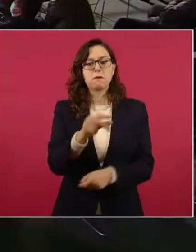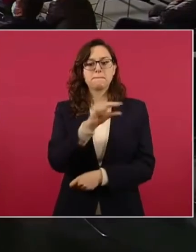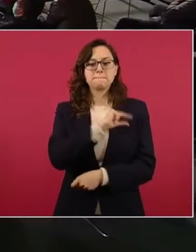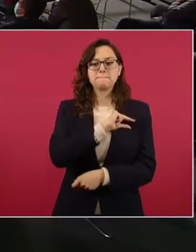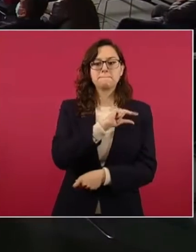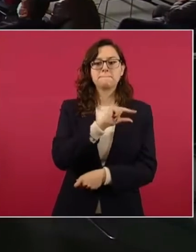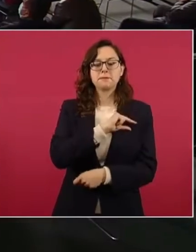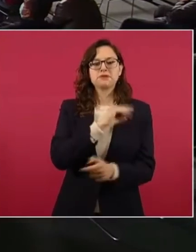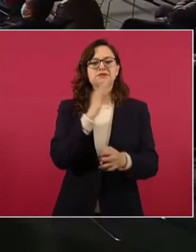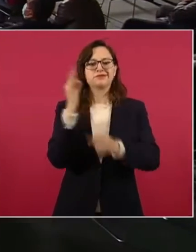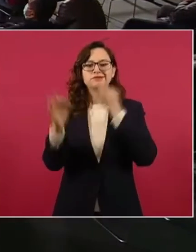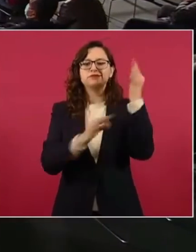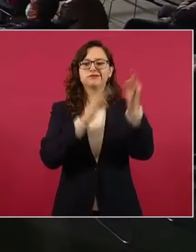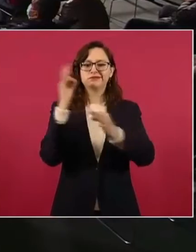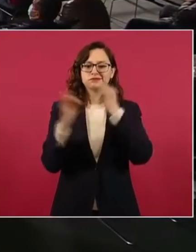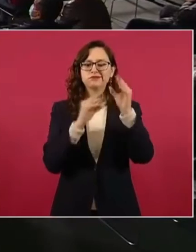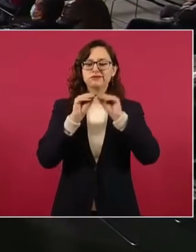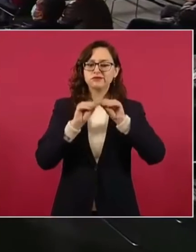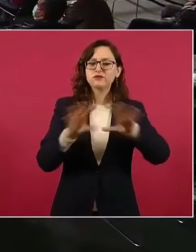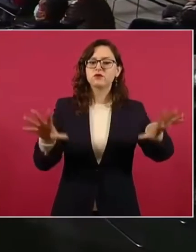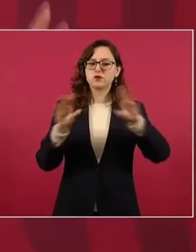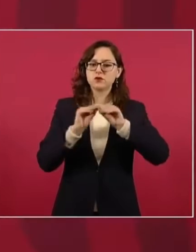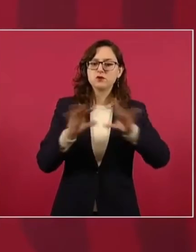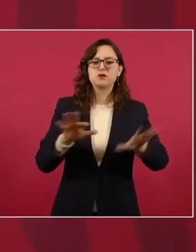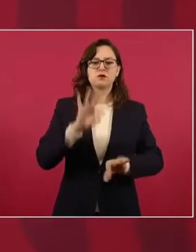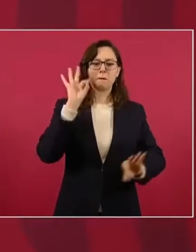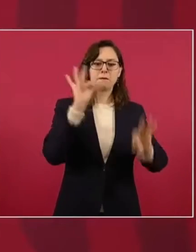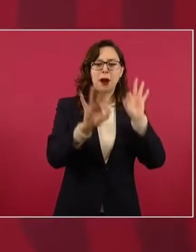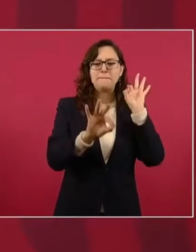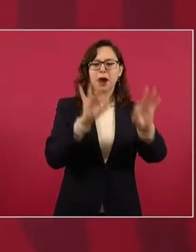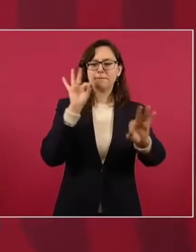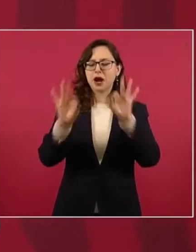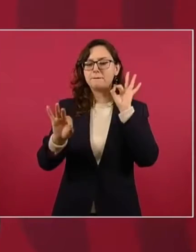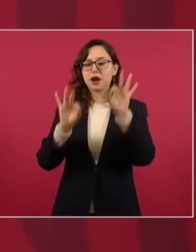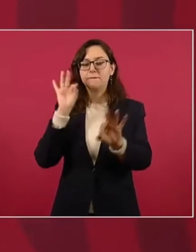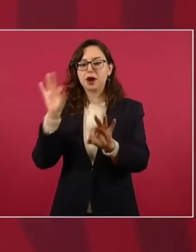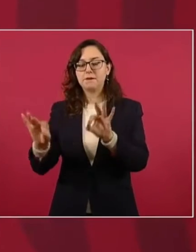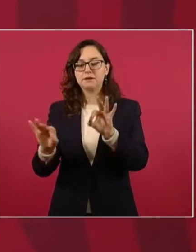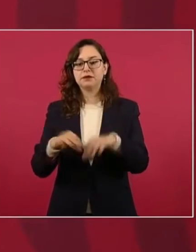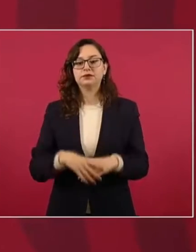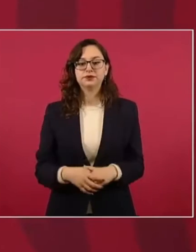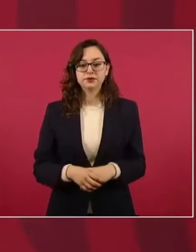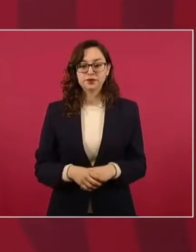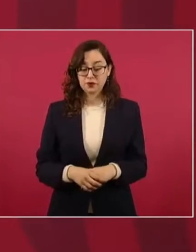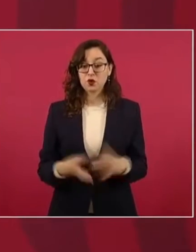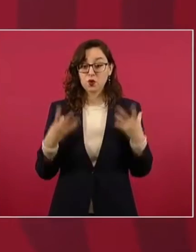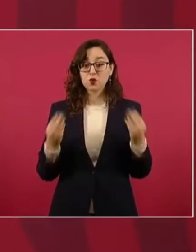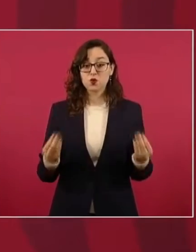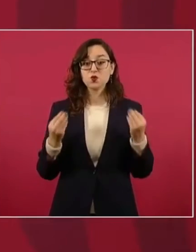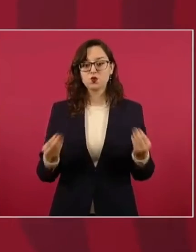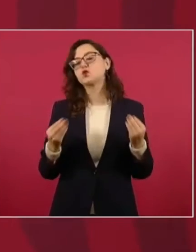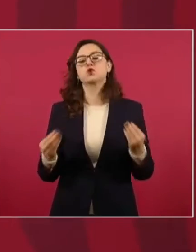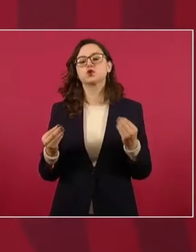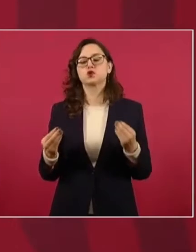Y hubo mucha campaña mediática. En cambio, en